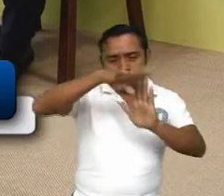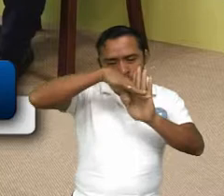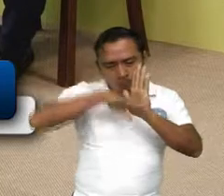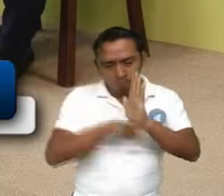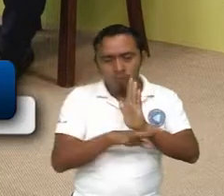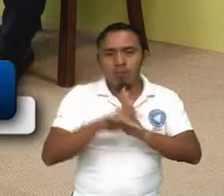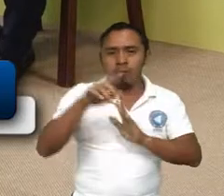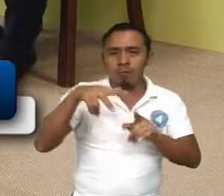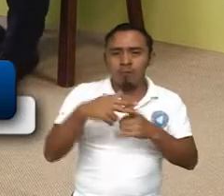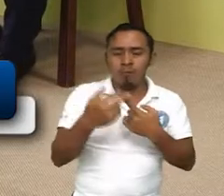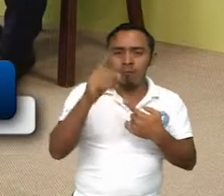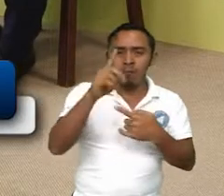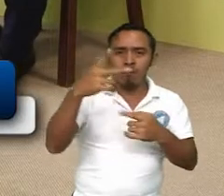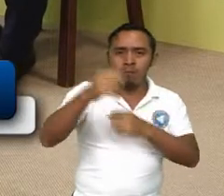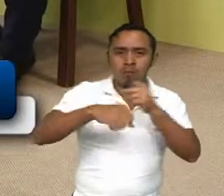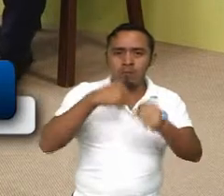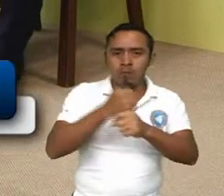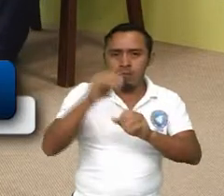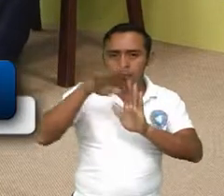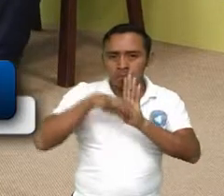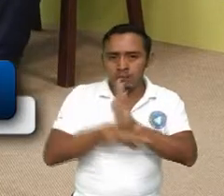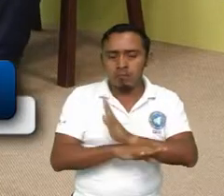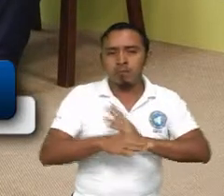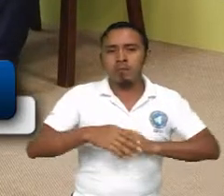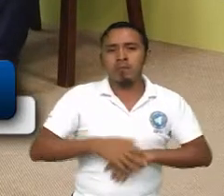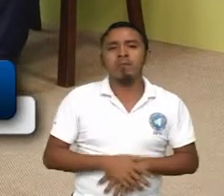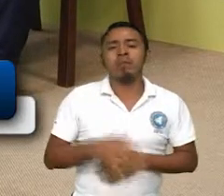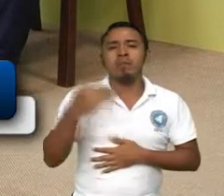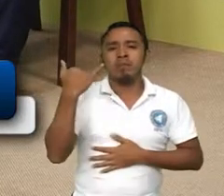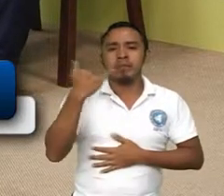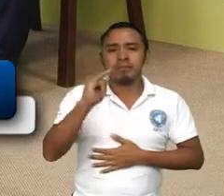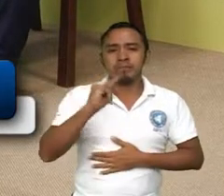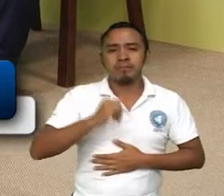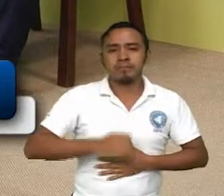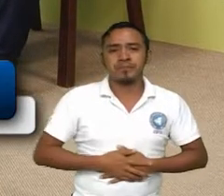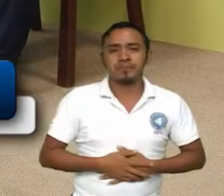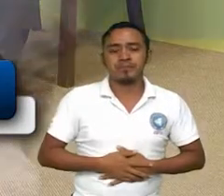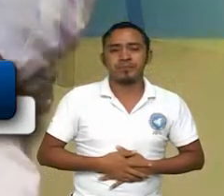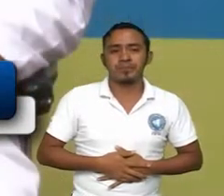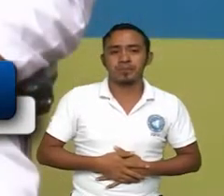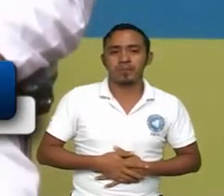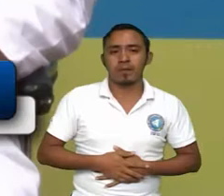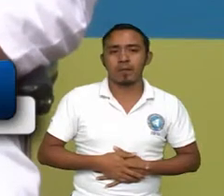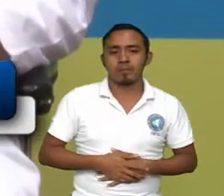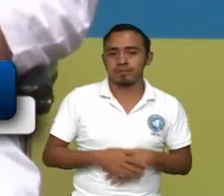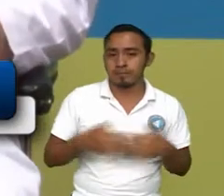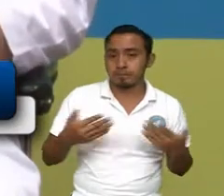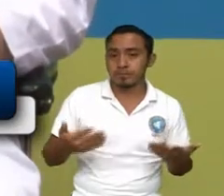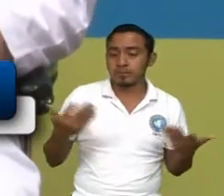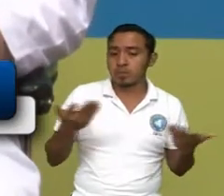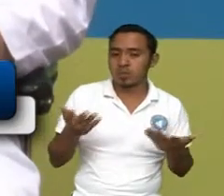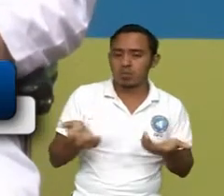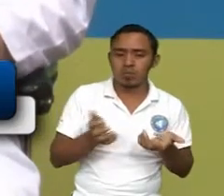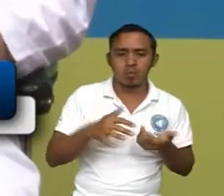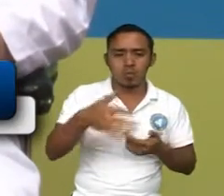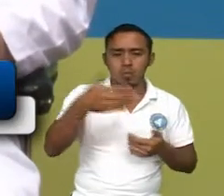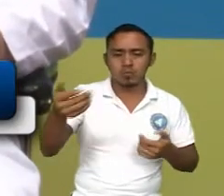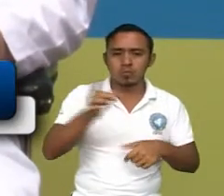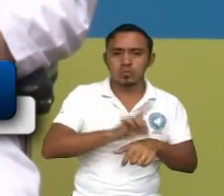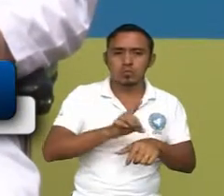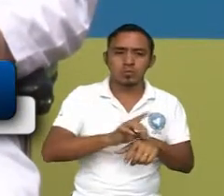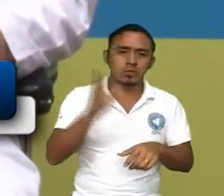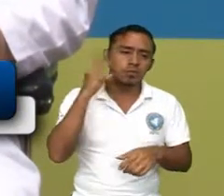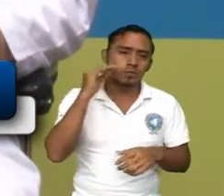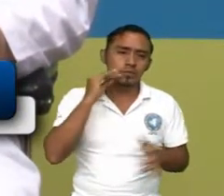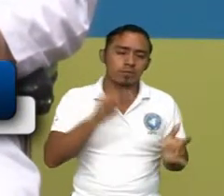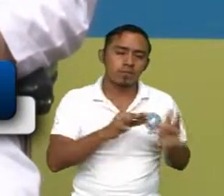18 y si prácticamente este incluso este la pediatría en otros lugares se ve incluso